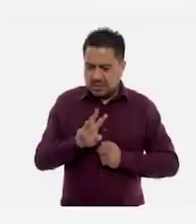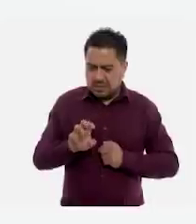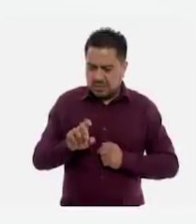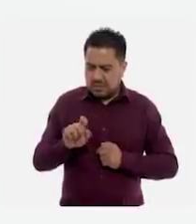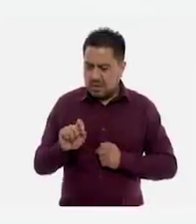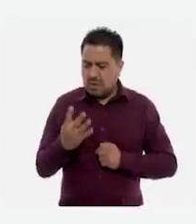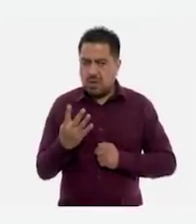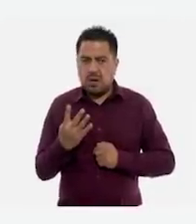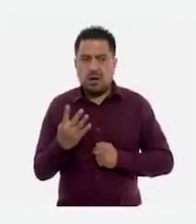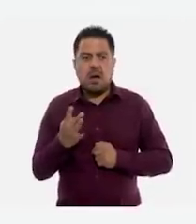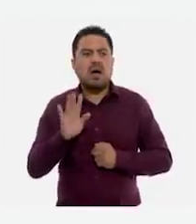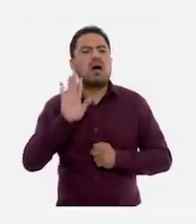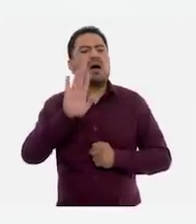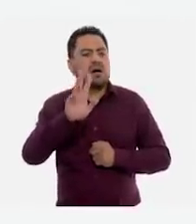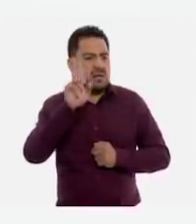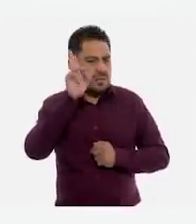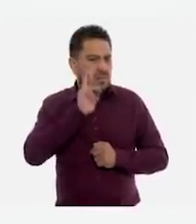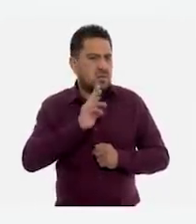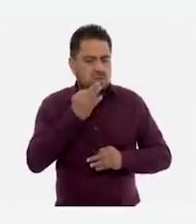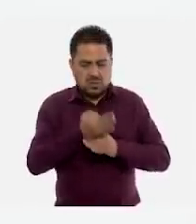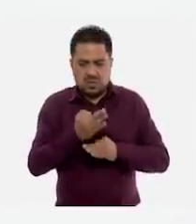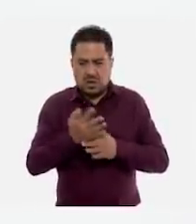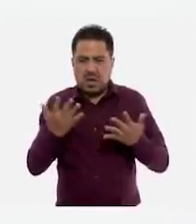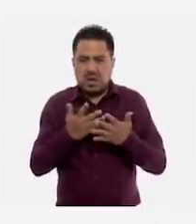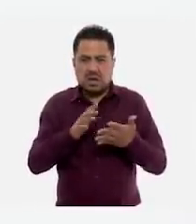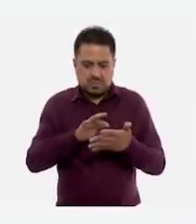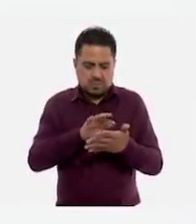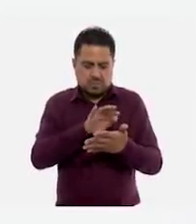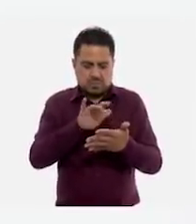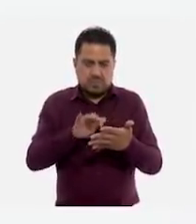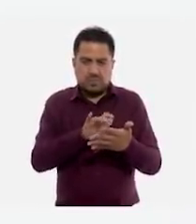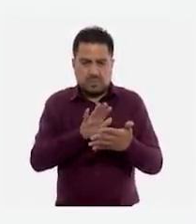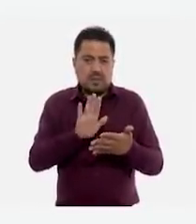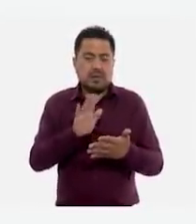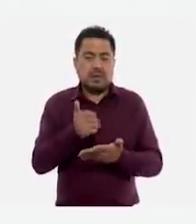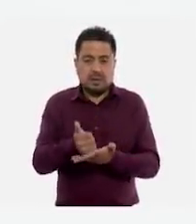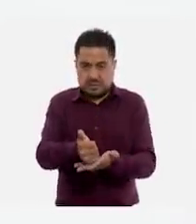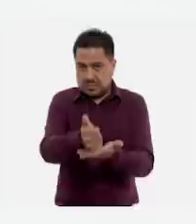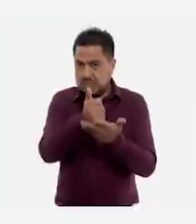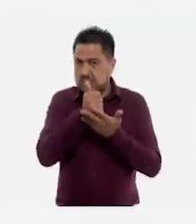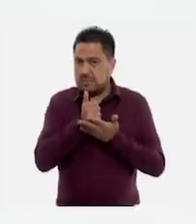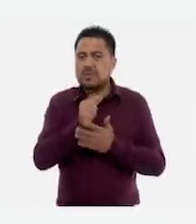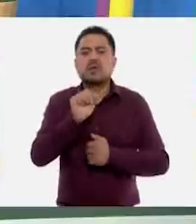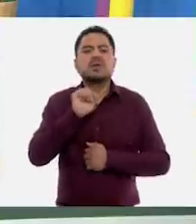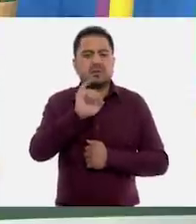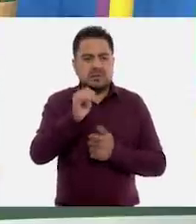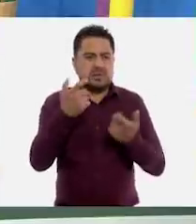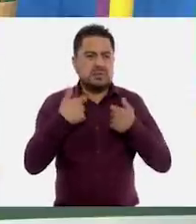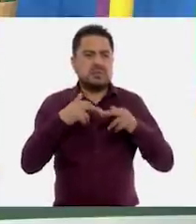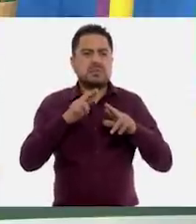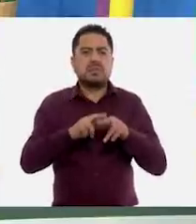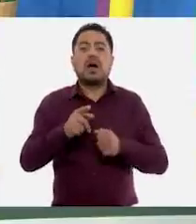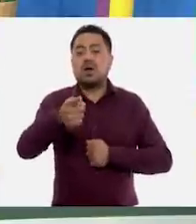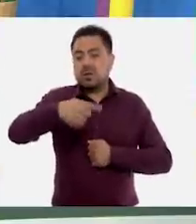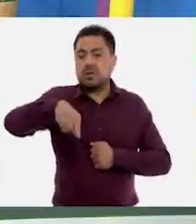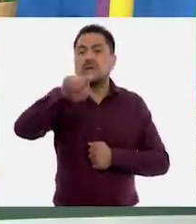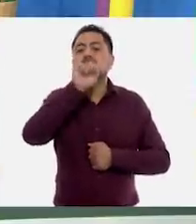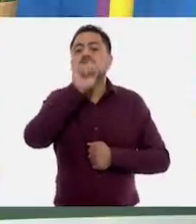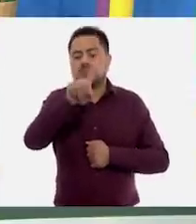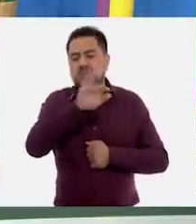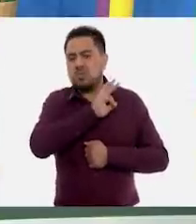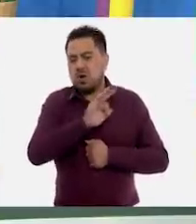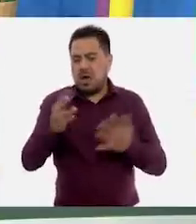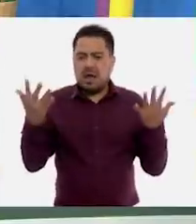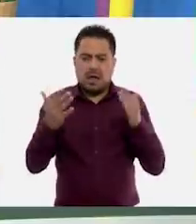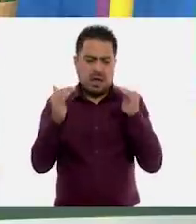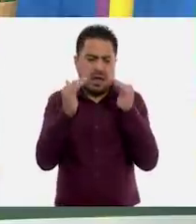324. A ver, ¿qué te parece si lo hacemos en la calculadora? ¿Sí? A ver. ¿Me ayudas? Sí maestra. A ver. Ustedes también lo pueden hacer